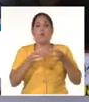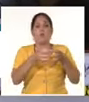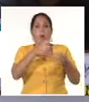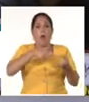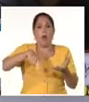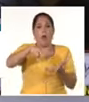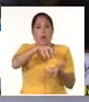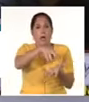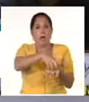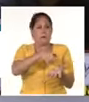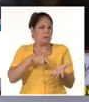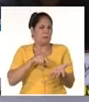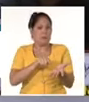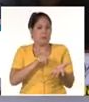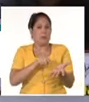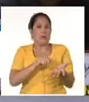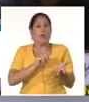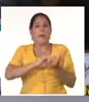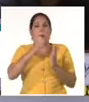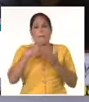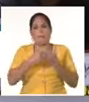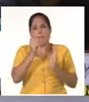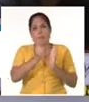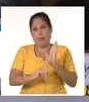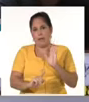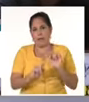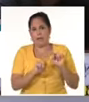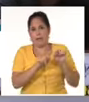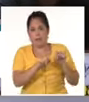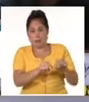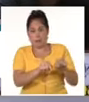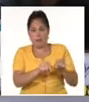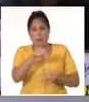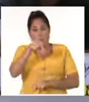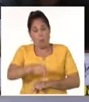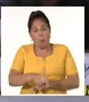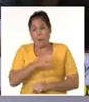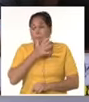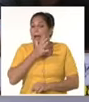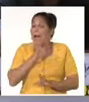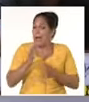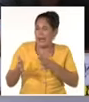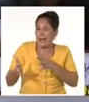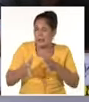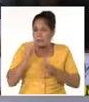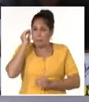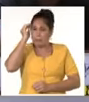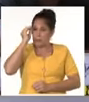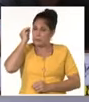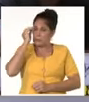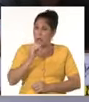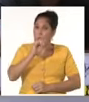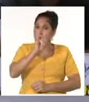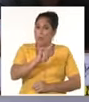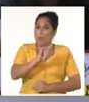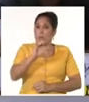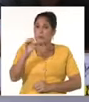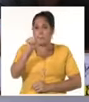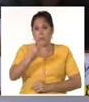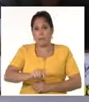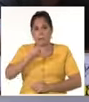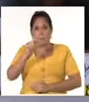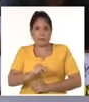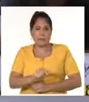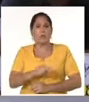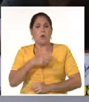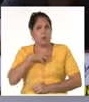tema de la corriente y se pretende que en el día de hoy al menos se llegue a 900 clientes el 10% de